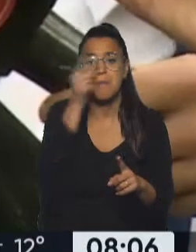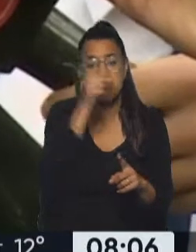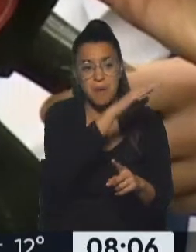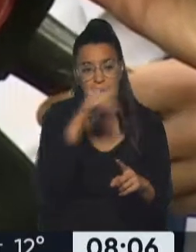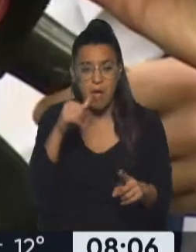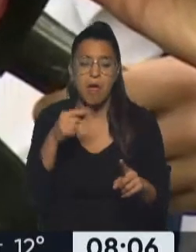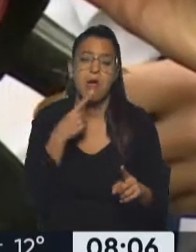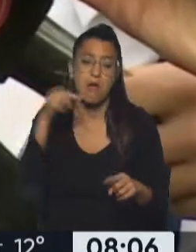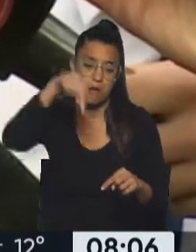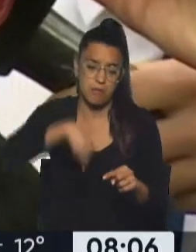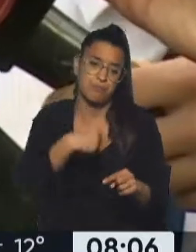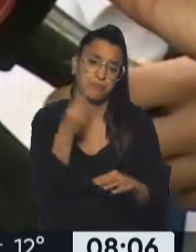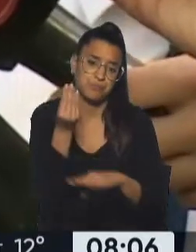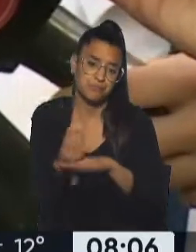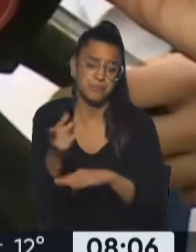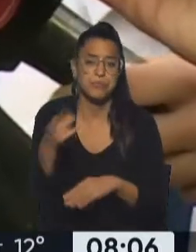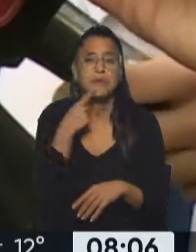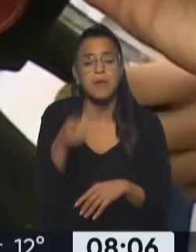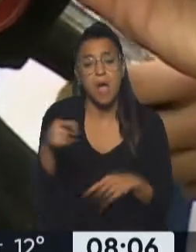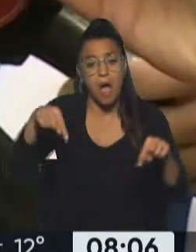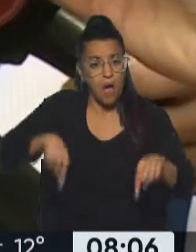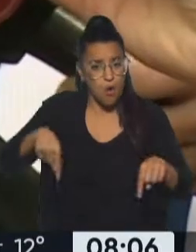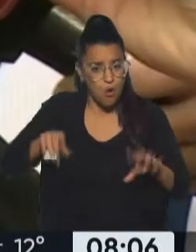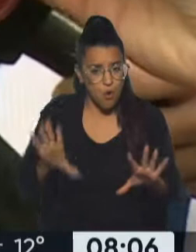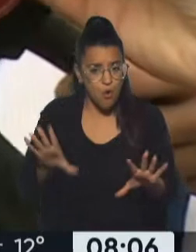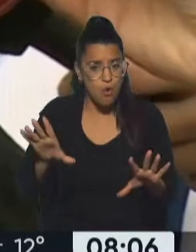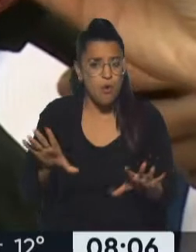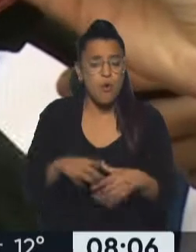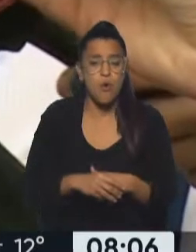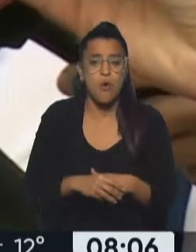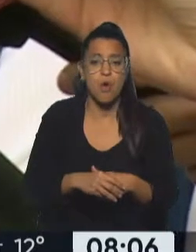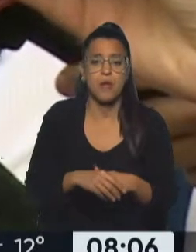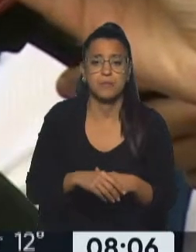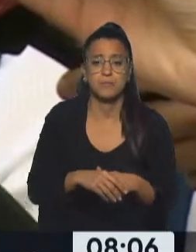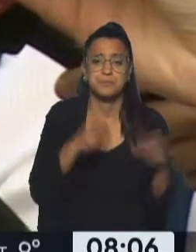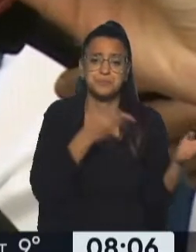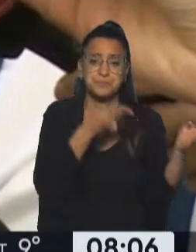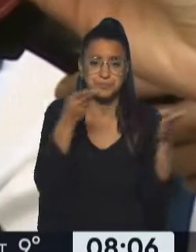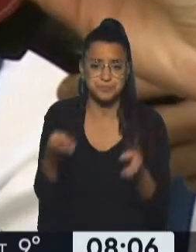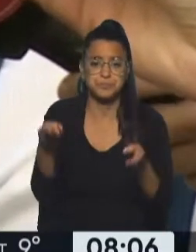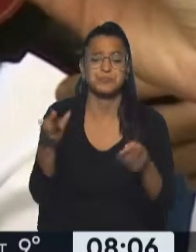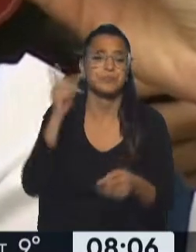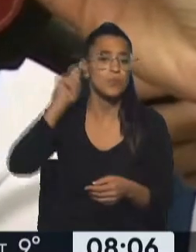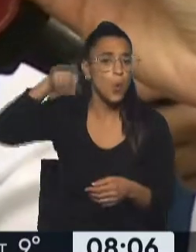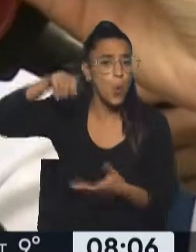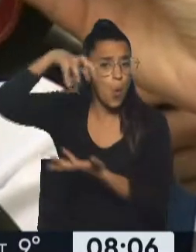tenemos la designación acá. La idea es en este momento presentarla ante el